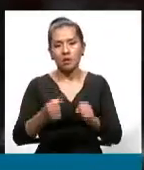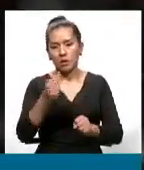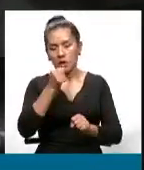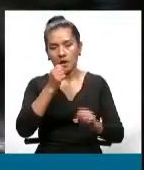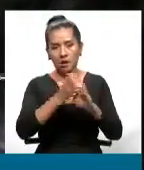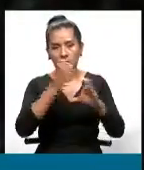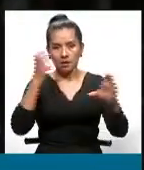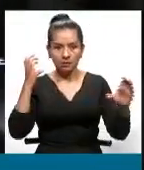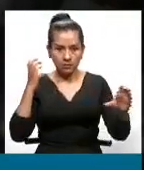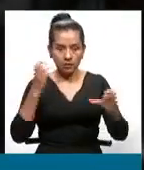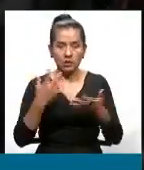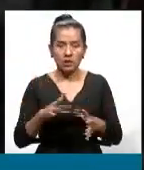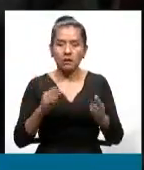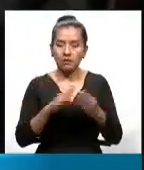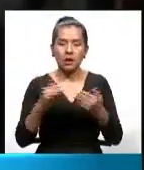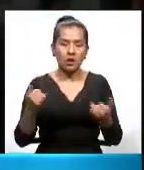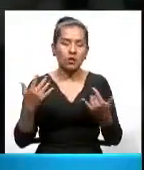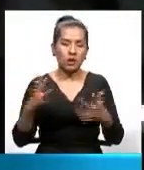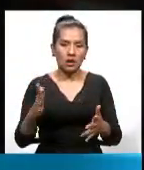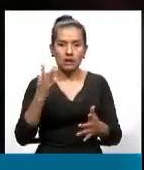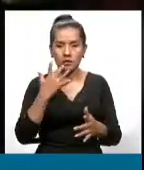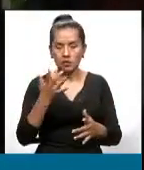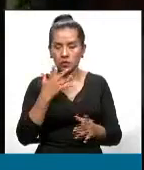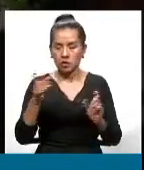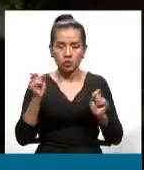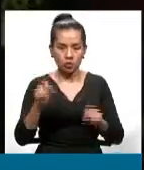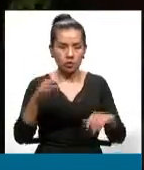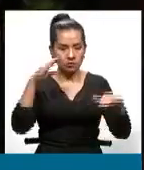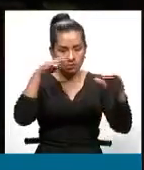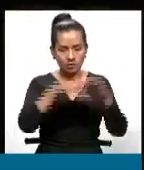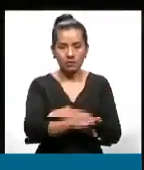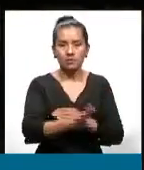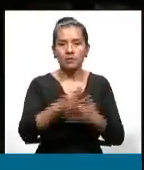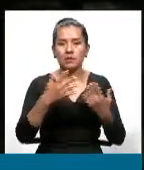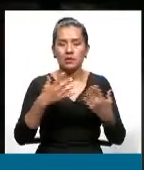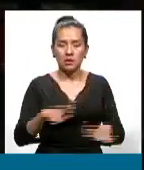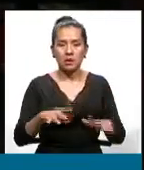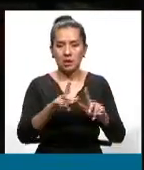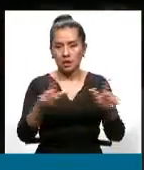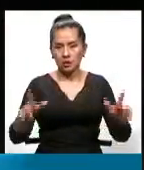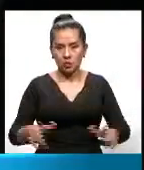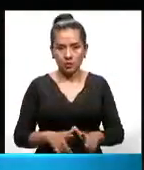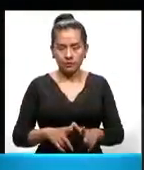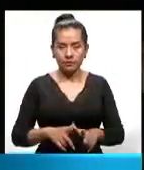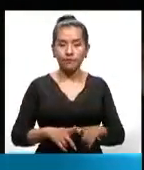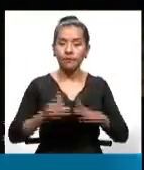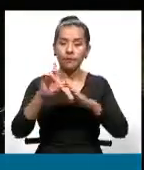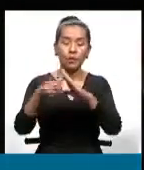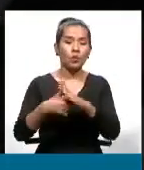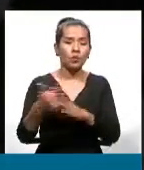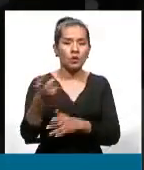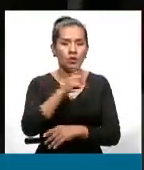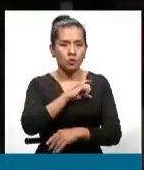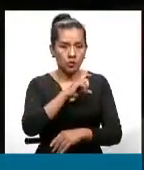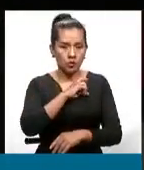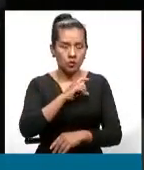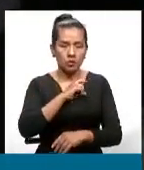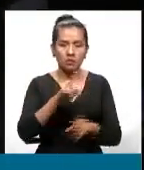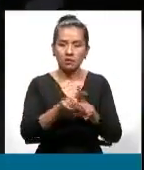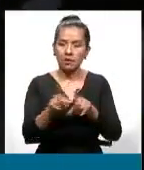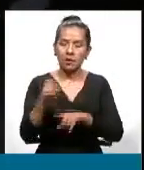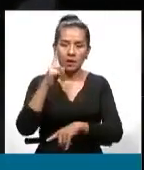primera instancia que el camión bombero pueda ingresar hasta este lugar. Posteriormente, la policía abre camino